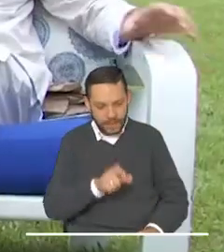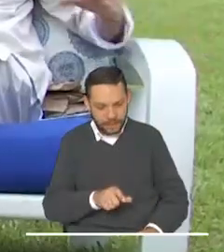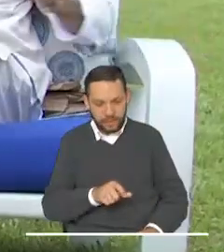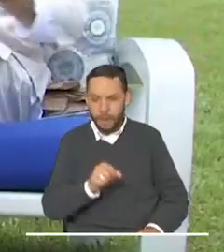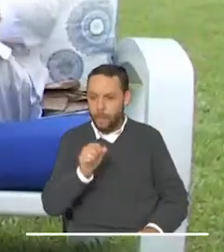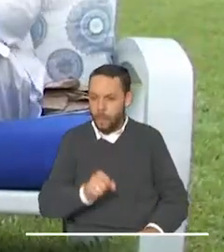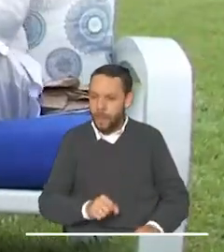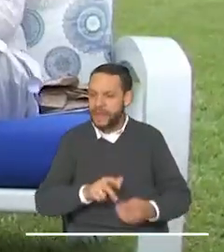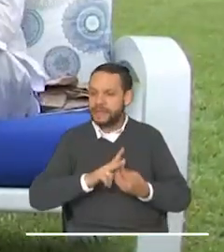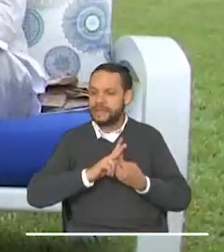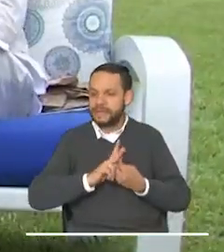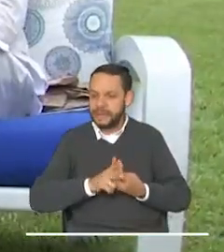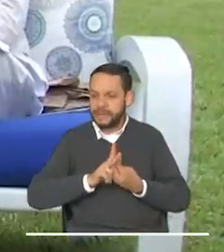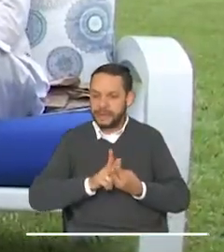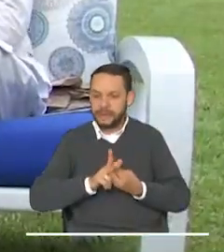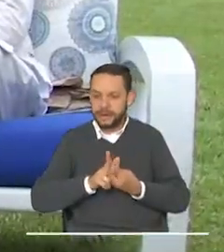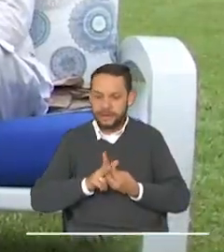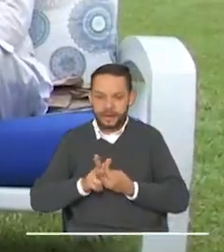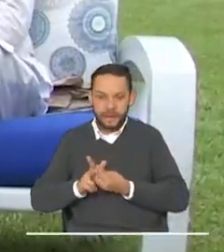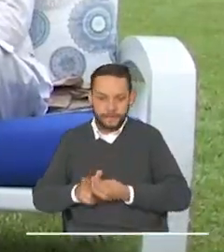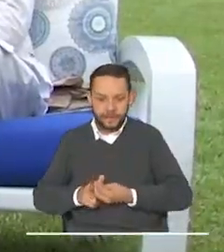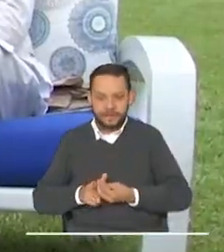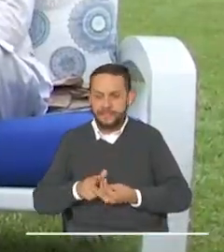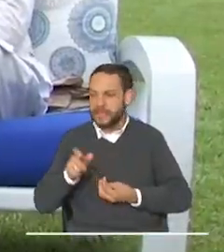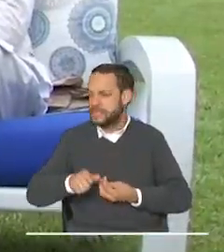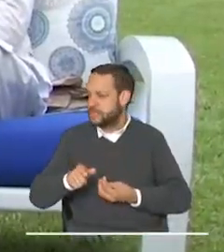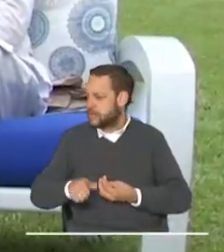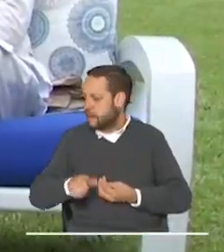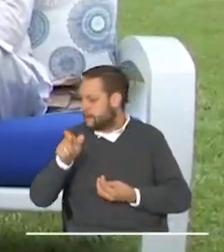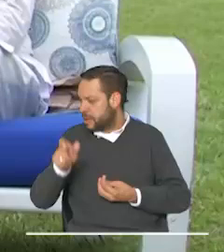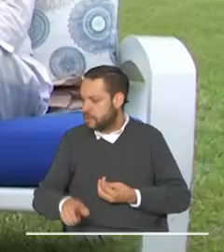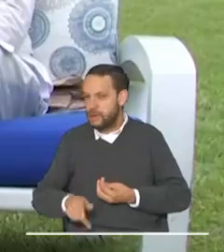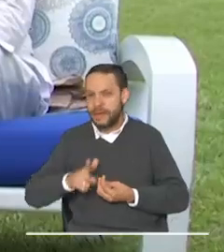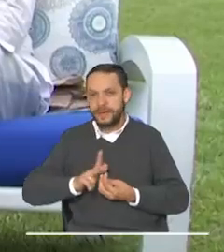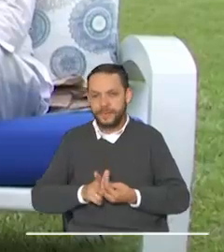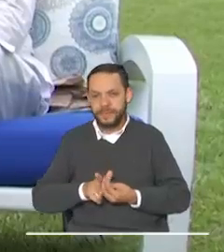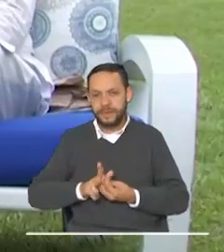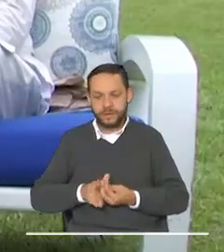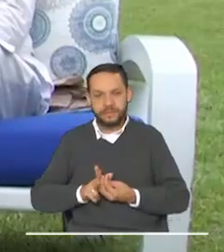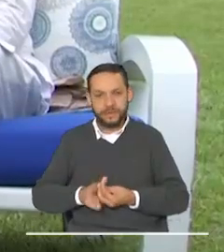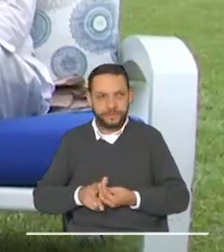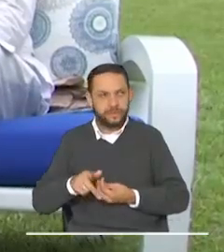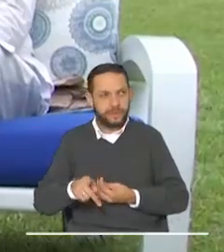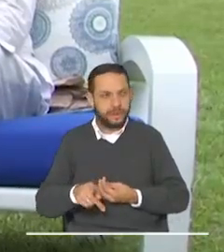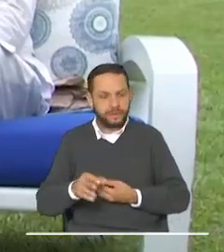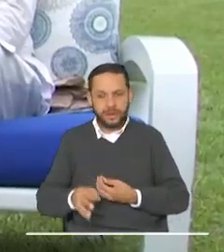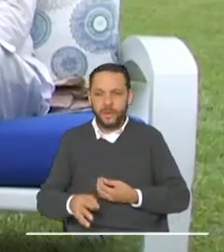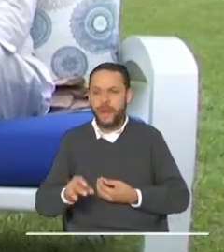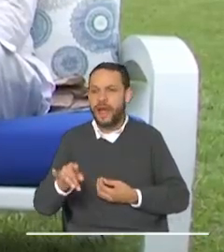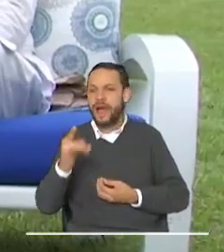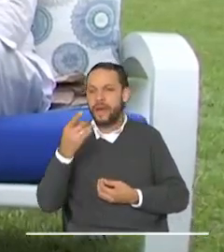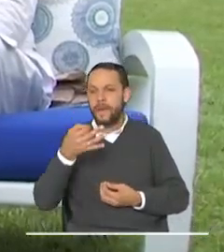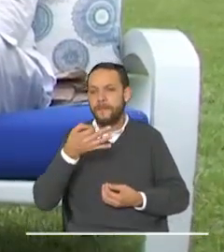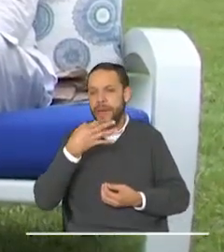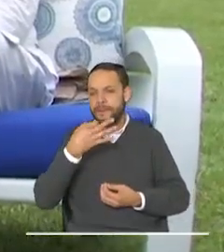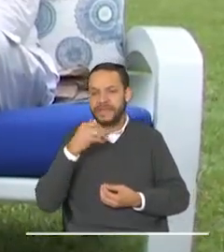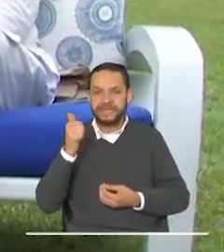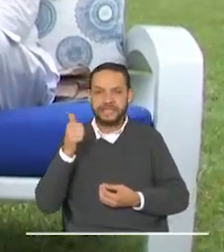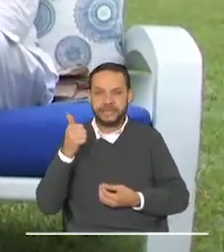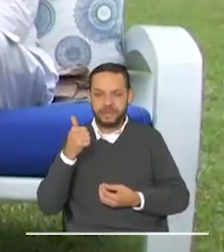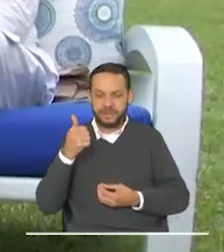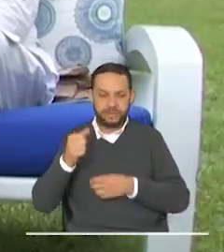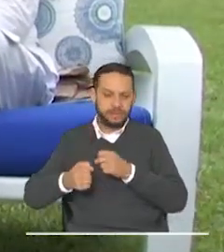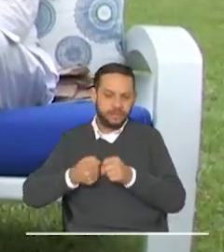herramientas fundamental que la persona tenga herramientas siempre ponemos el ejemplo Me parece muy particular que alguien que tome un medicamento hace 10 años no